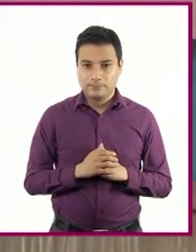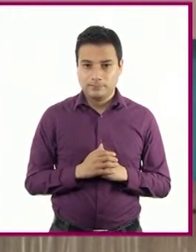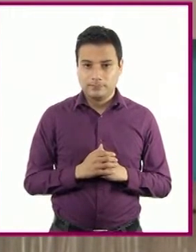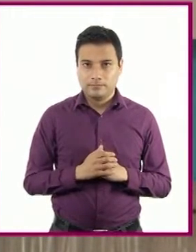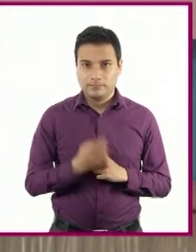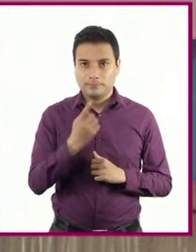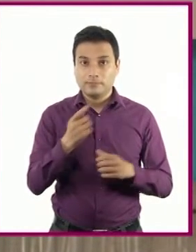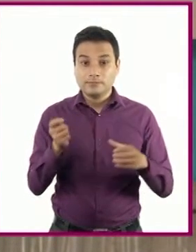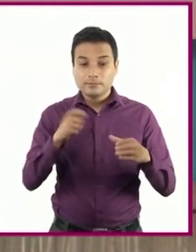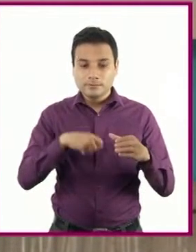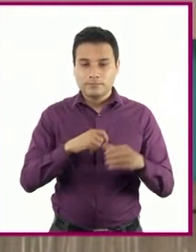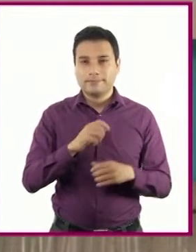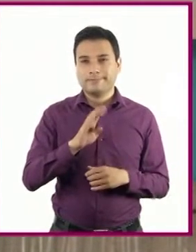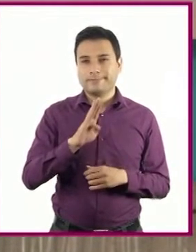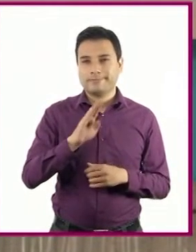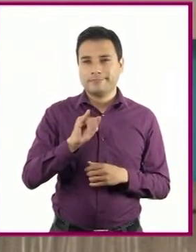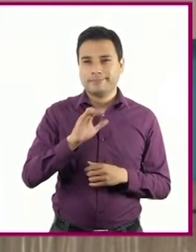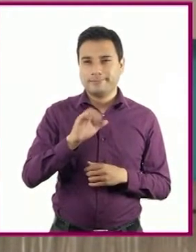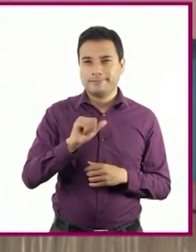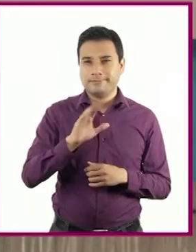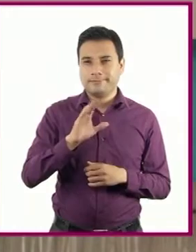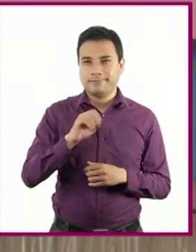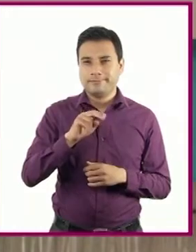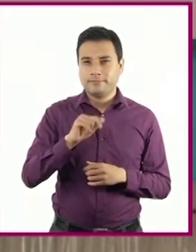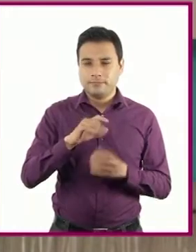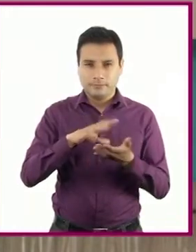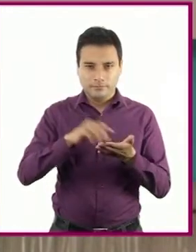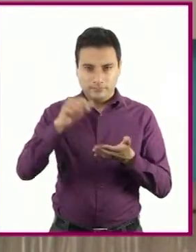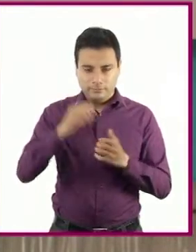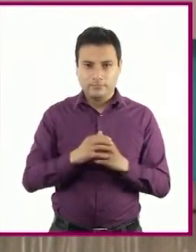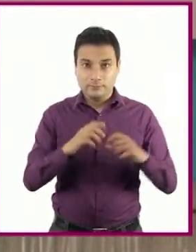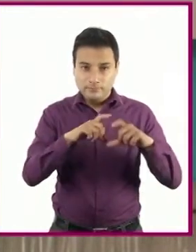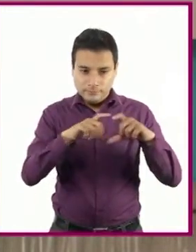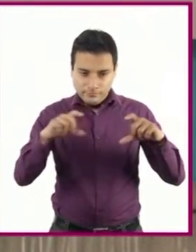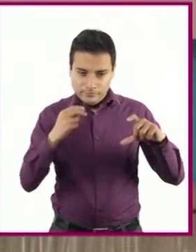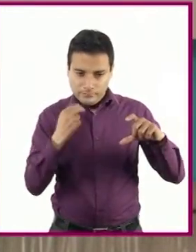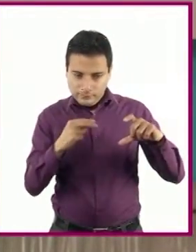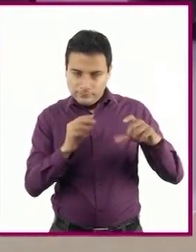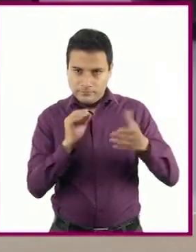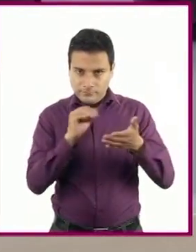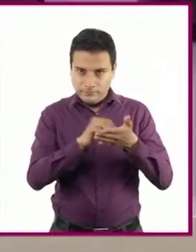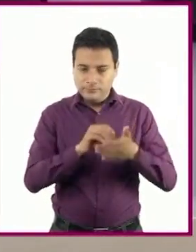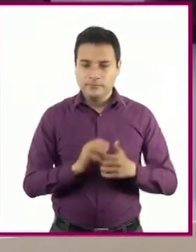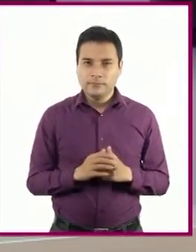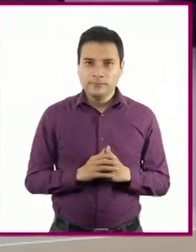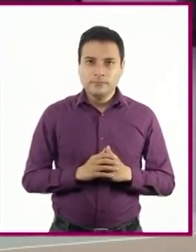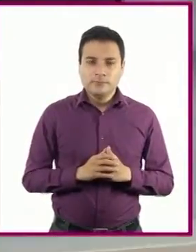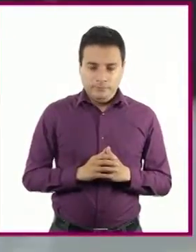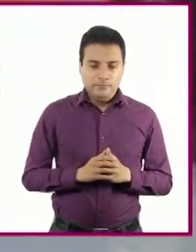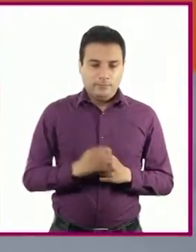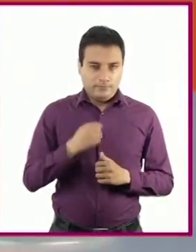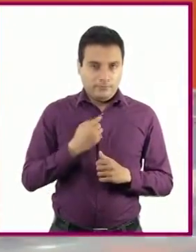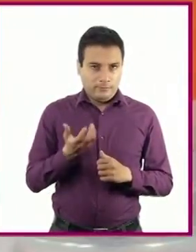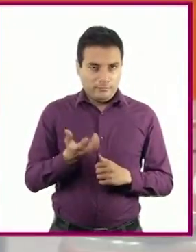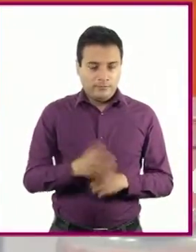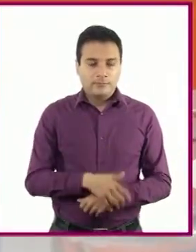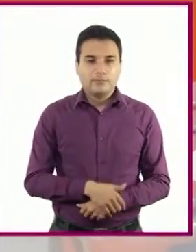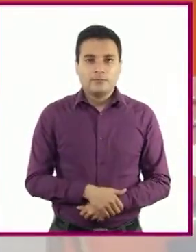una cucharadita de bicarbonato de sodio, colocando su nombre en la etiqueta bicarbonato de sodio, lo que haré a continuación.